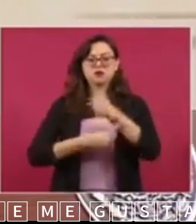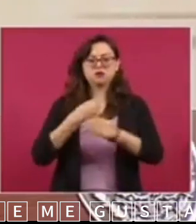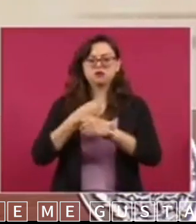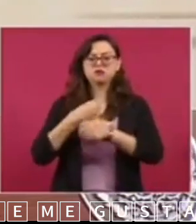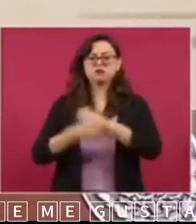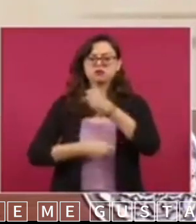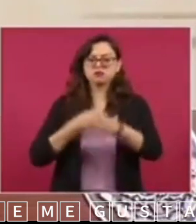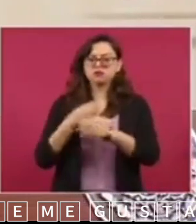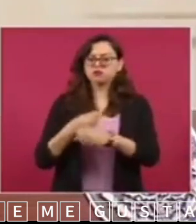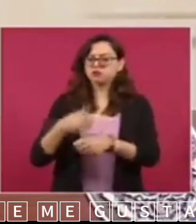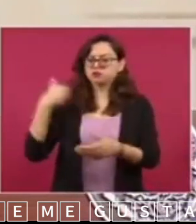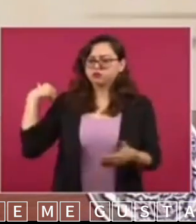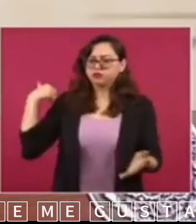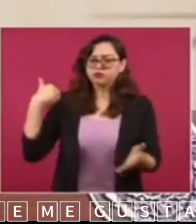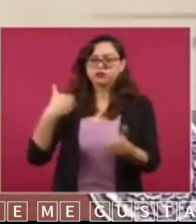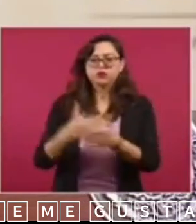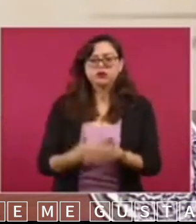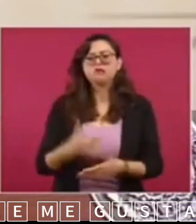porque